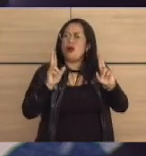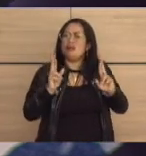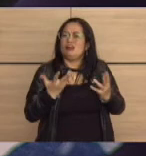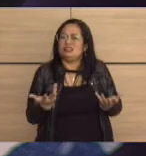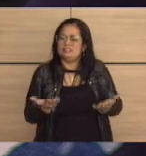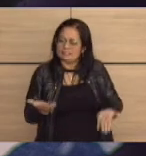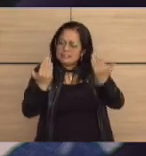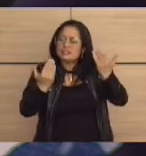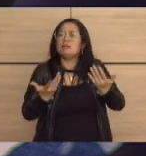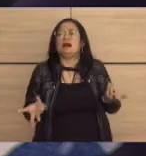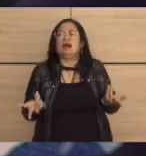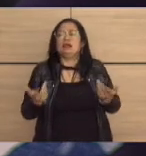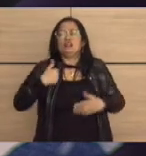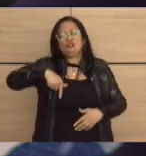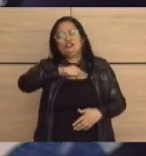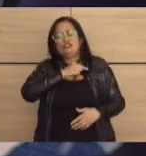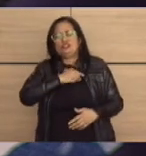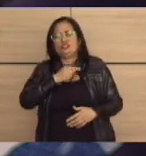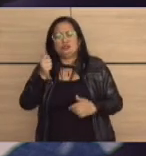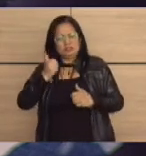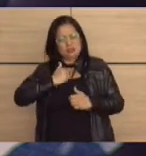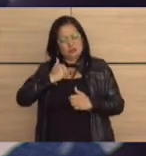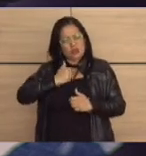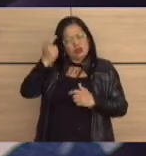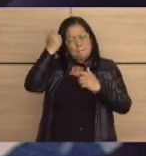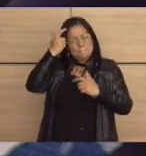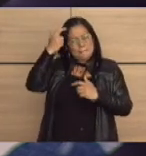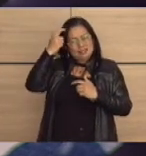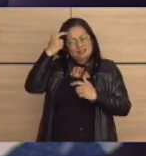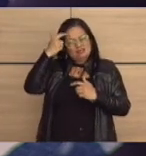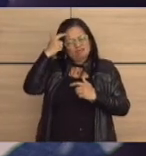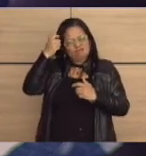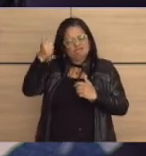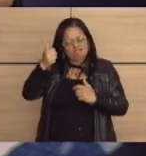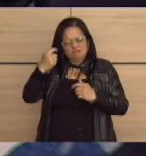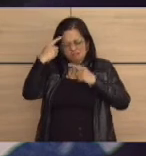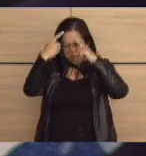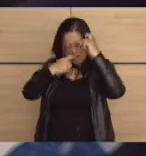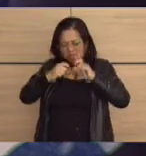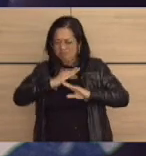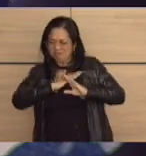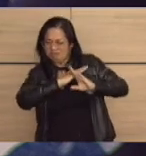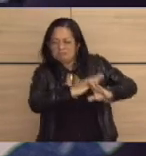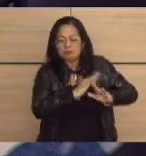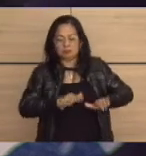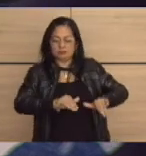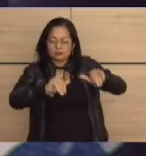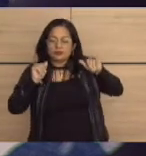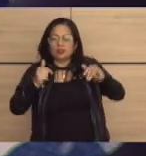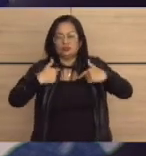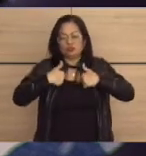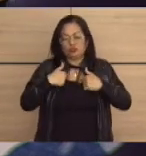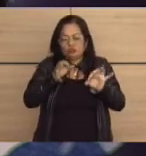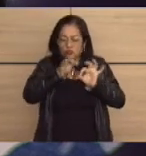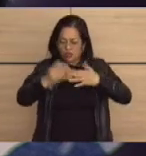propiciada por nuestra inteligencia y por nuestra capacidad de previsión y por nuestra prudencia y por